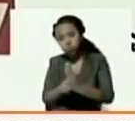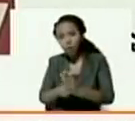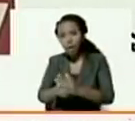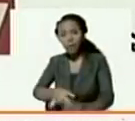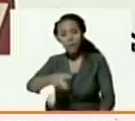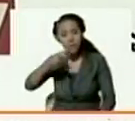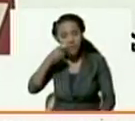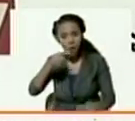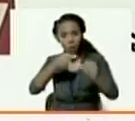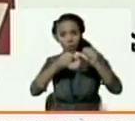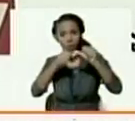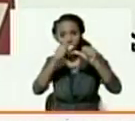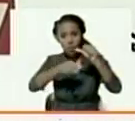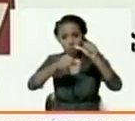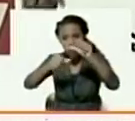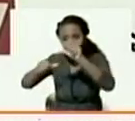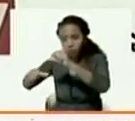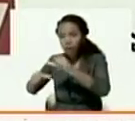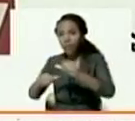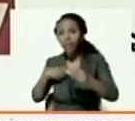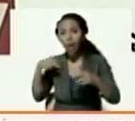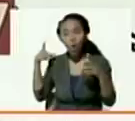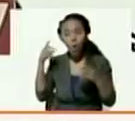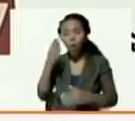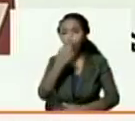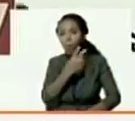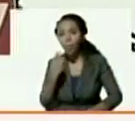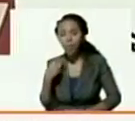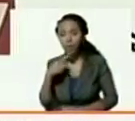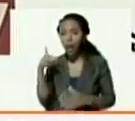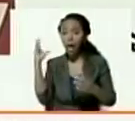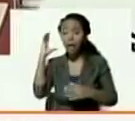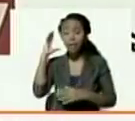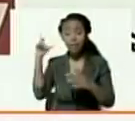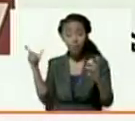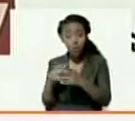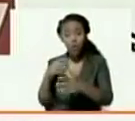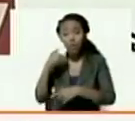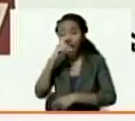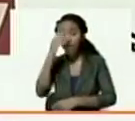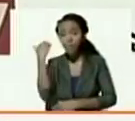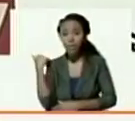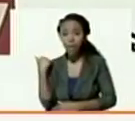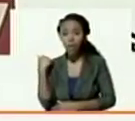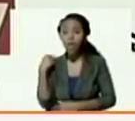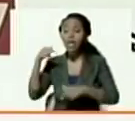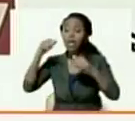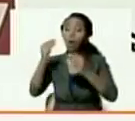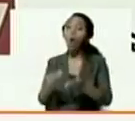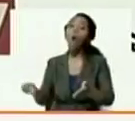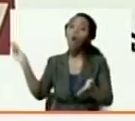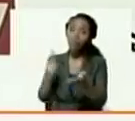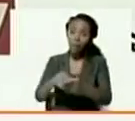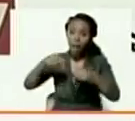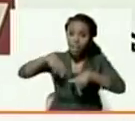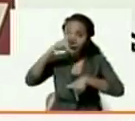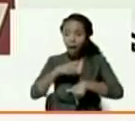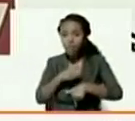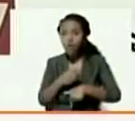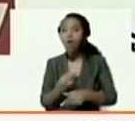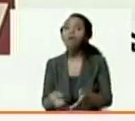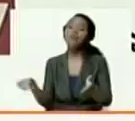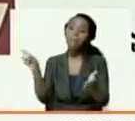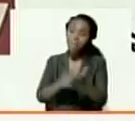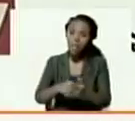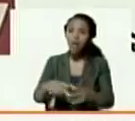los compromisos de las reuniones del año pasado. Porque este año las vamos a volver a hacer. Este año haremos nosotros aquí Congreso de Trabajadores,